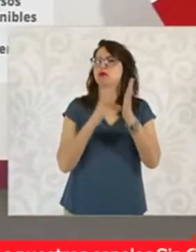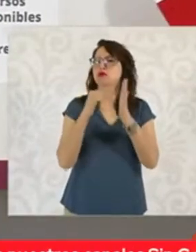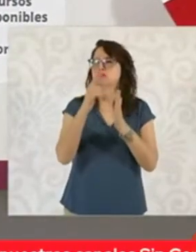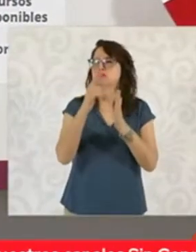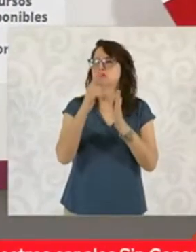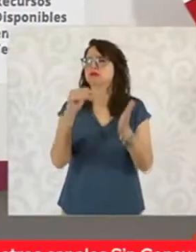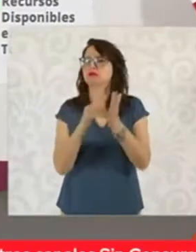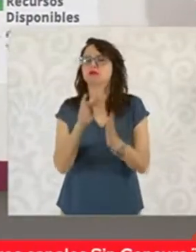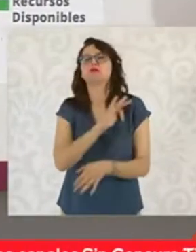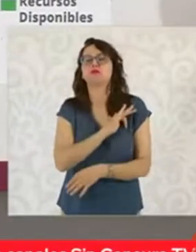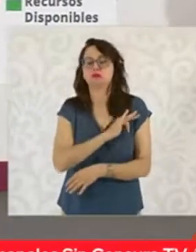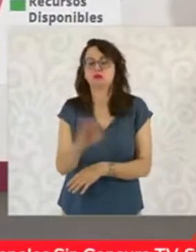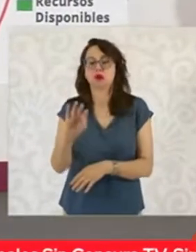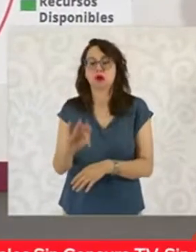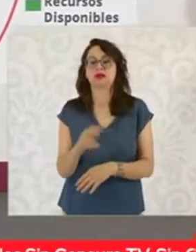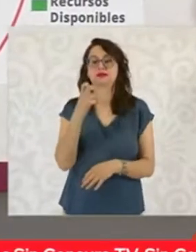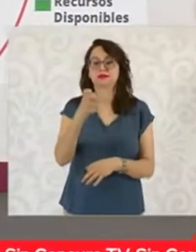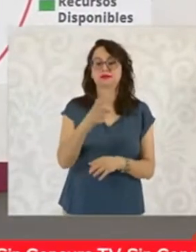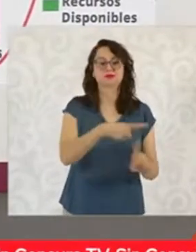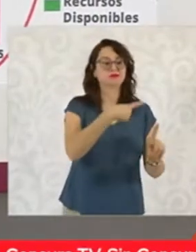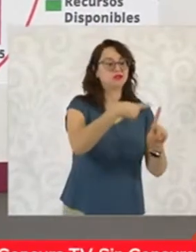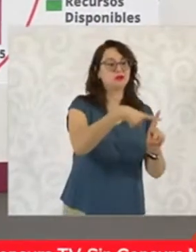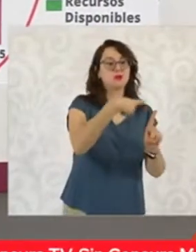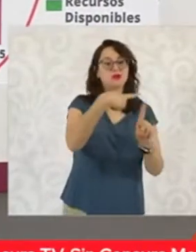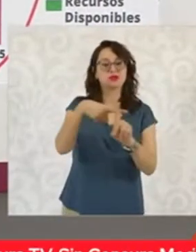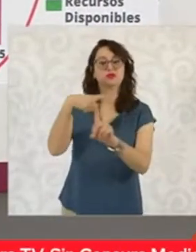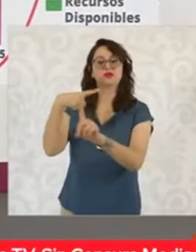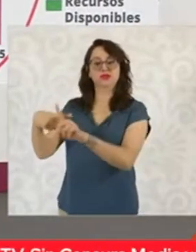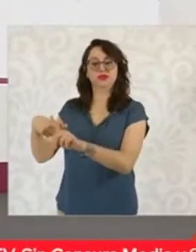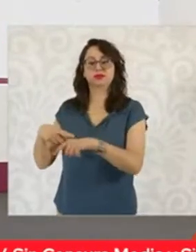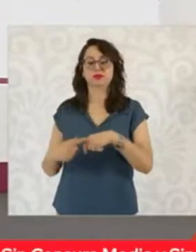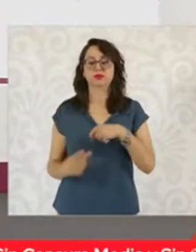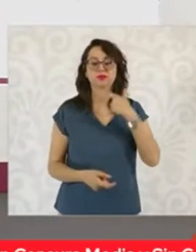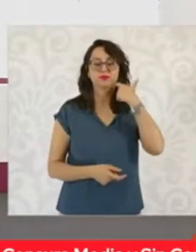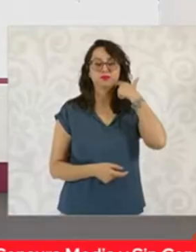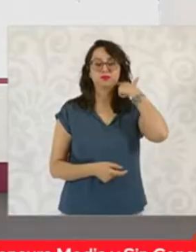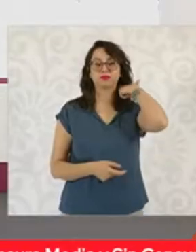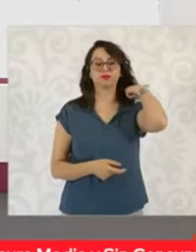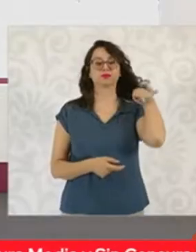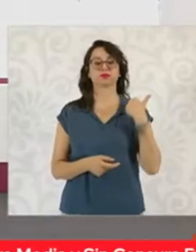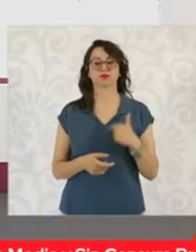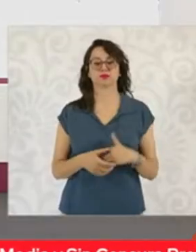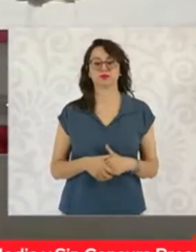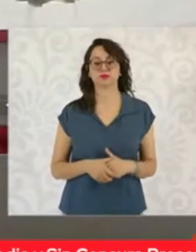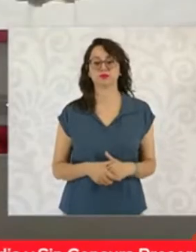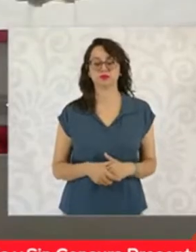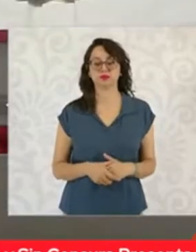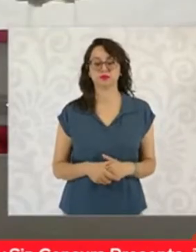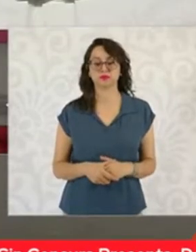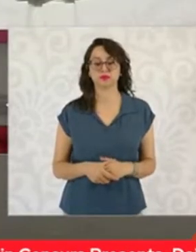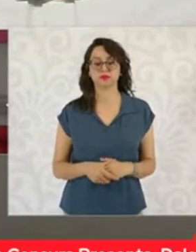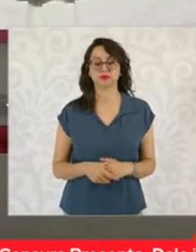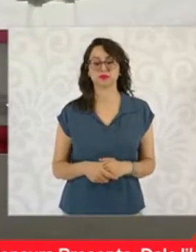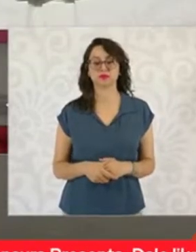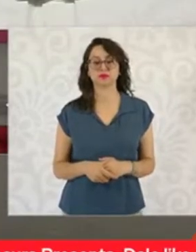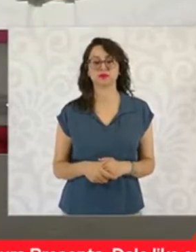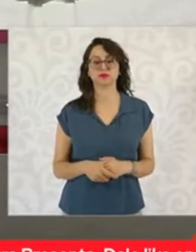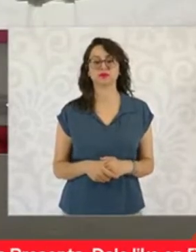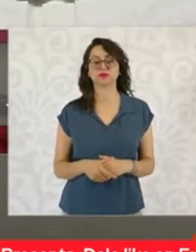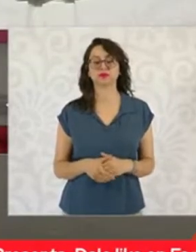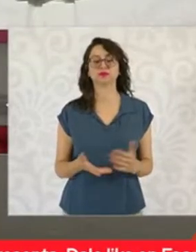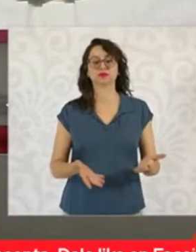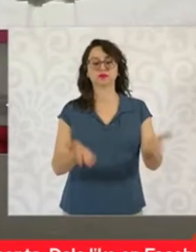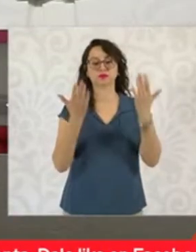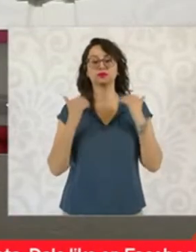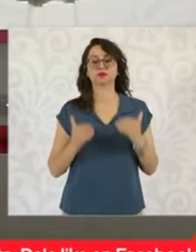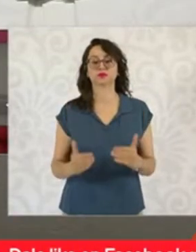datos son bastante positivos. La que sigue, por favor. Y ahora ya entraríamos al